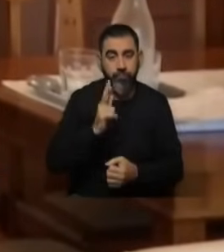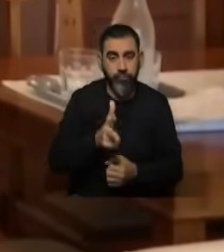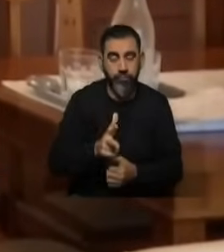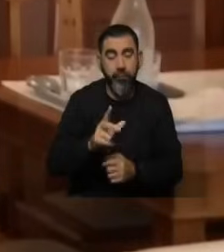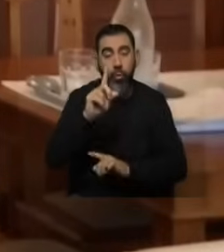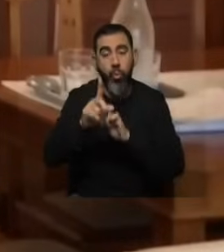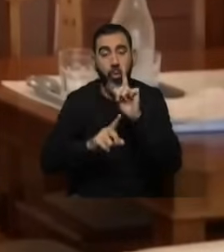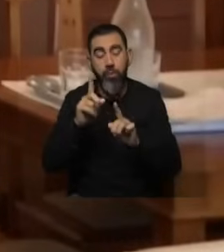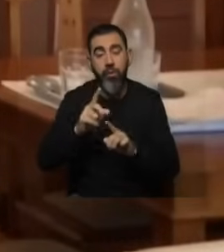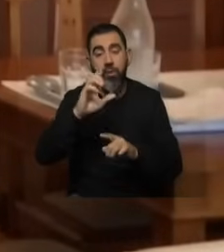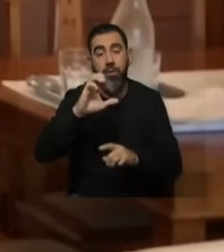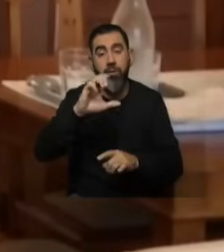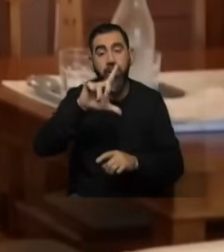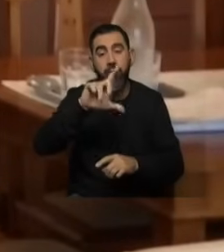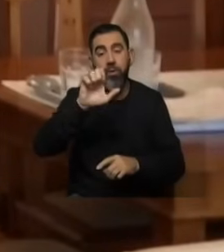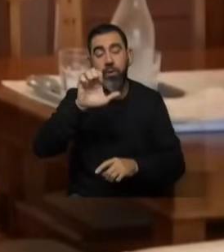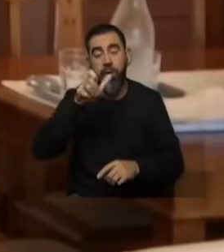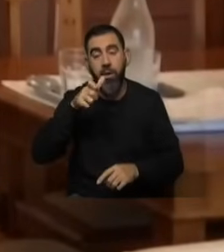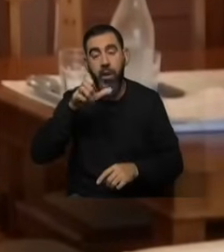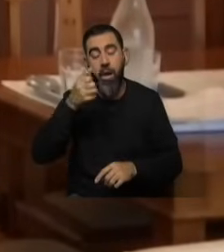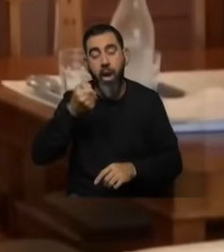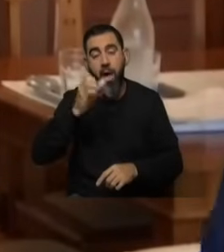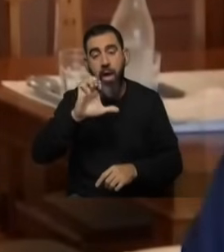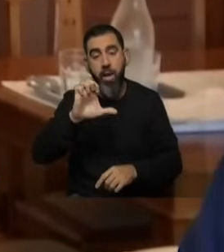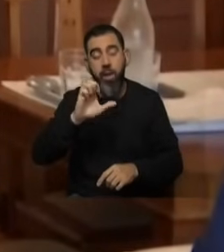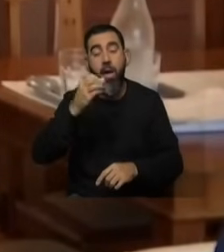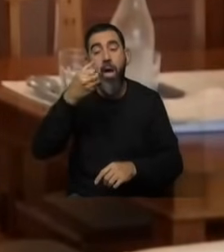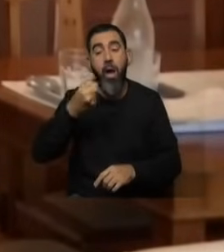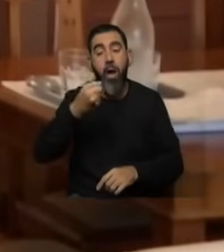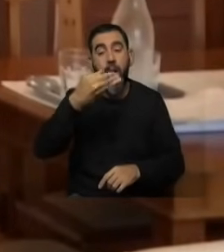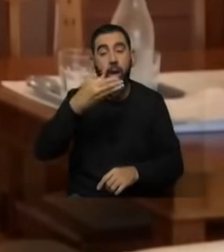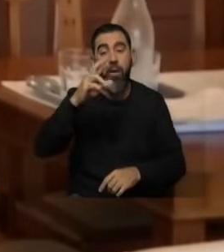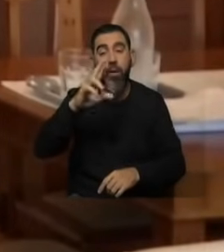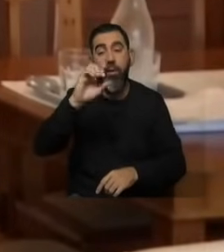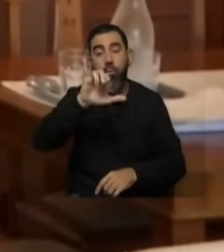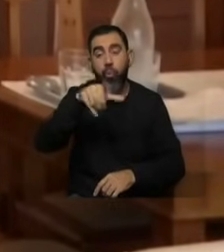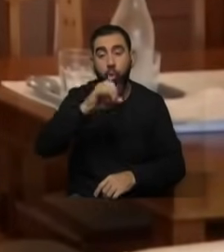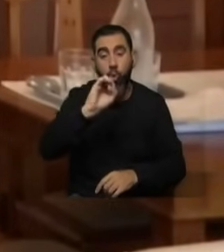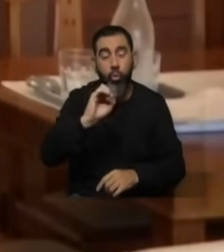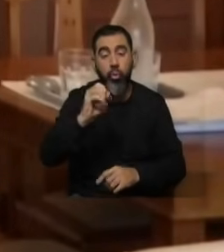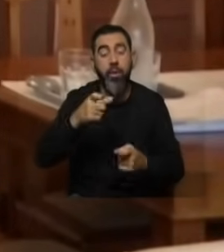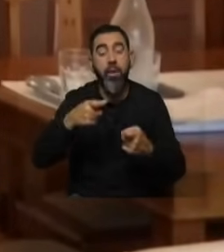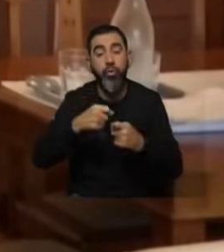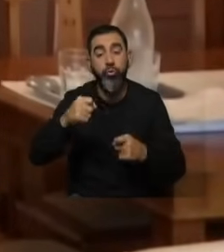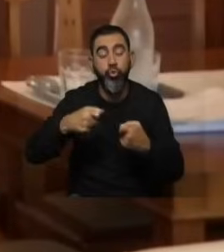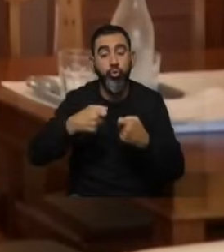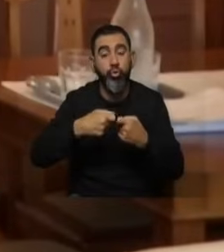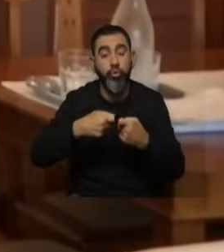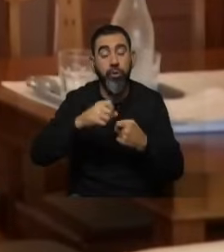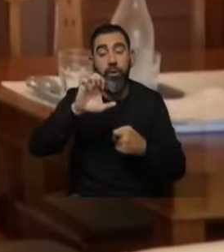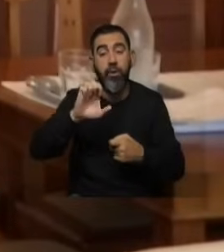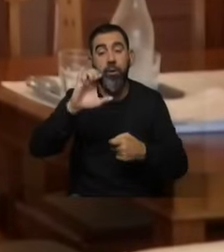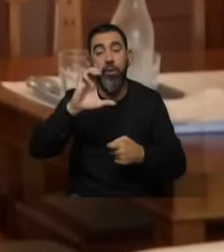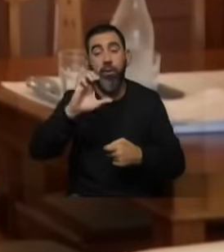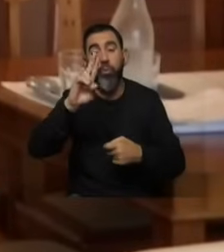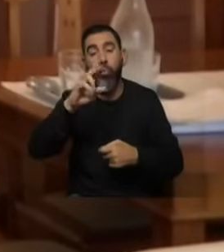universidad clae el abrojo también la sociedad ecuménica que trabaja allí en el